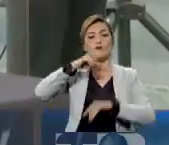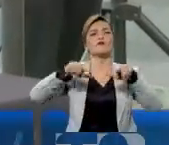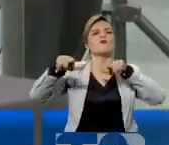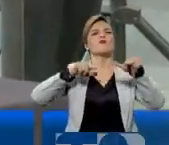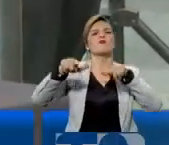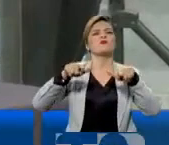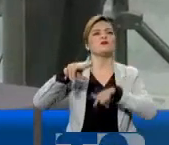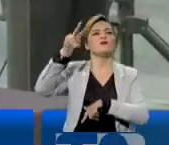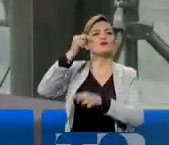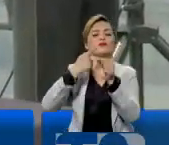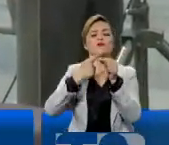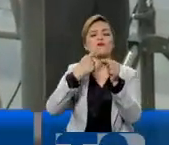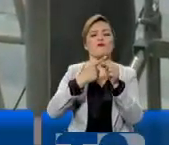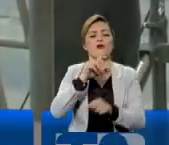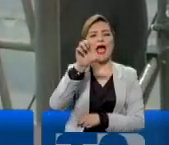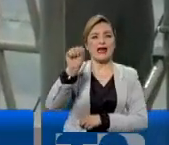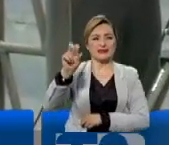José de Morán, en el norte de Quito.